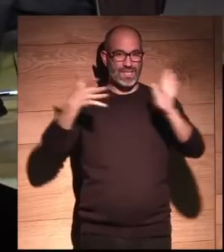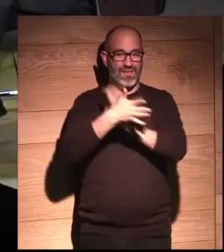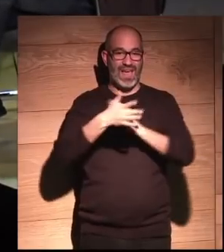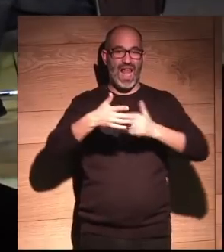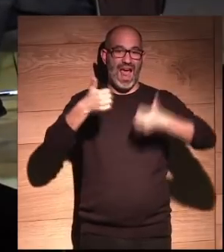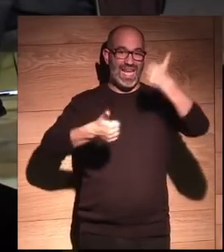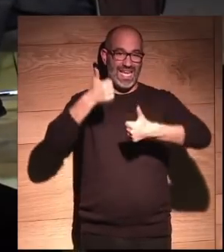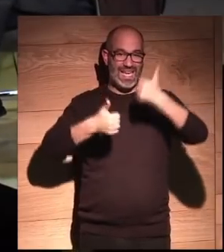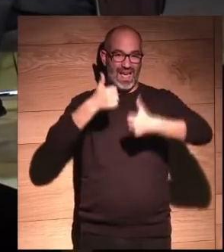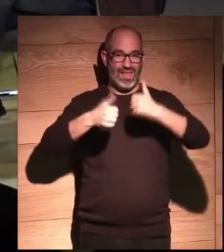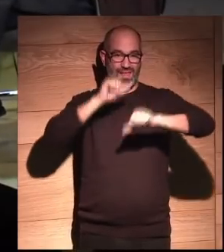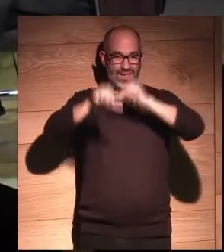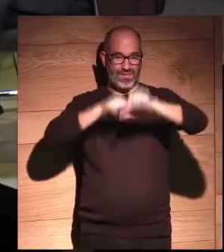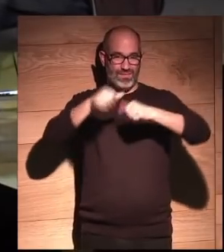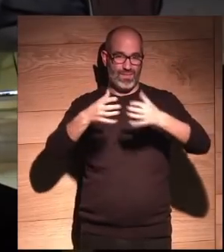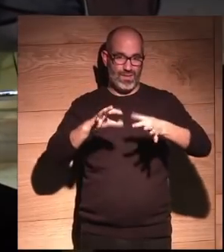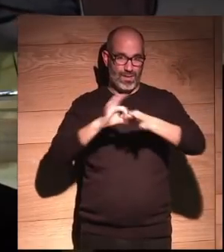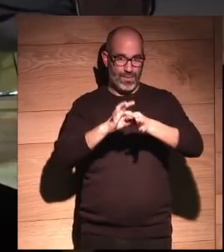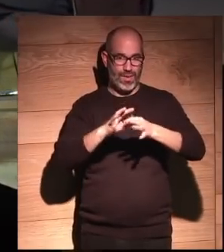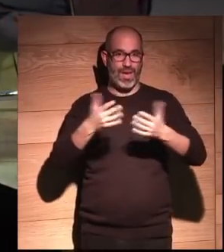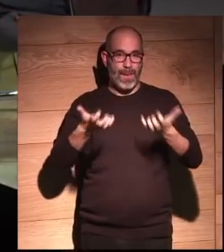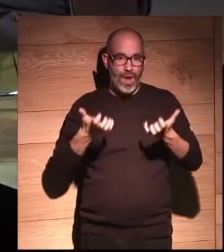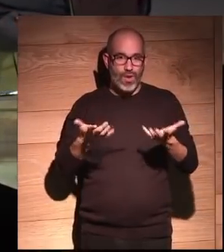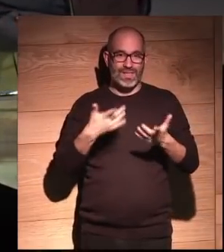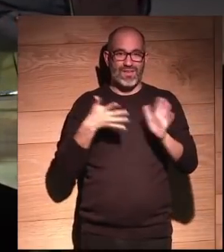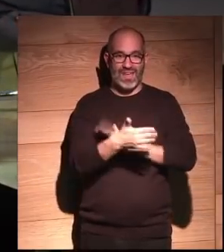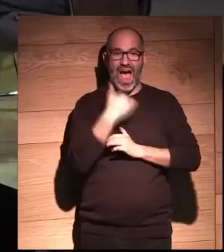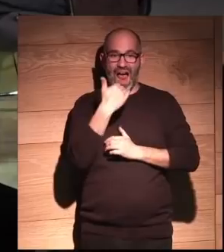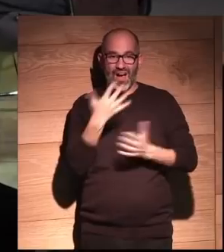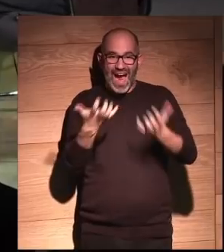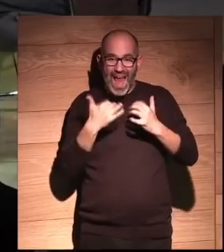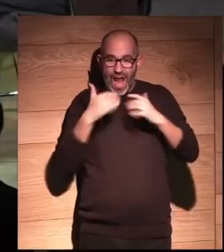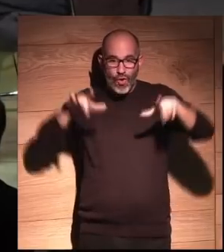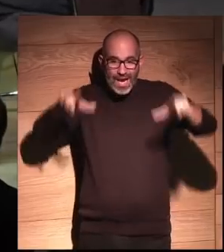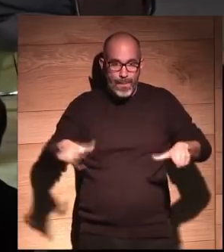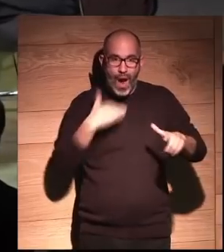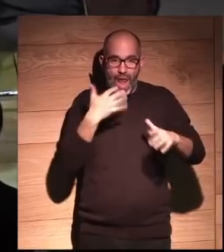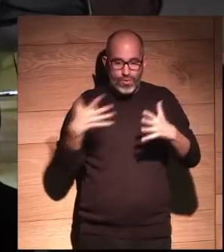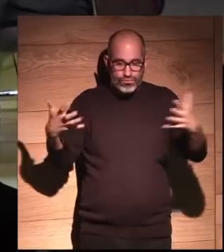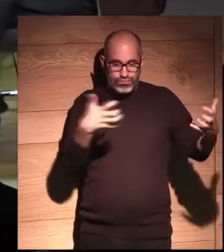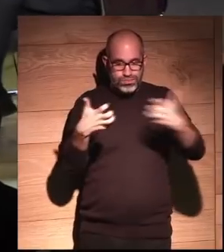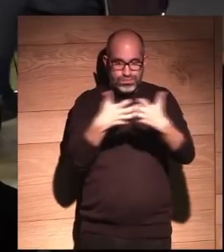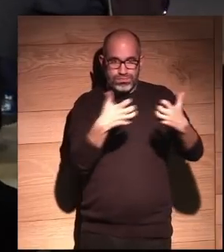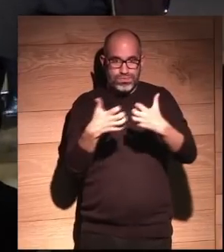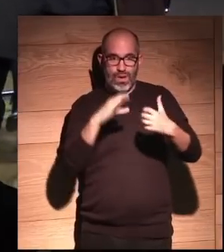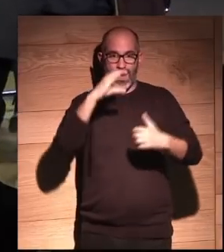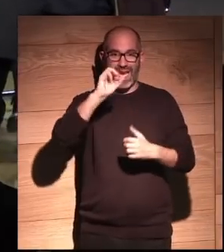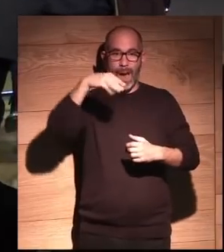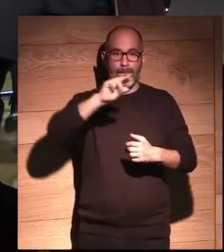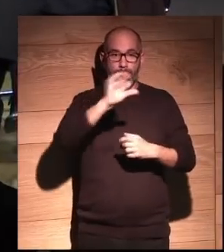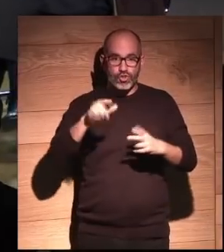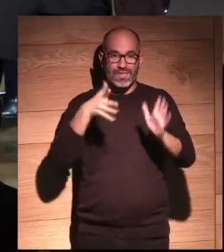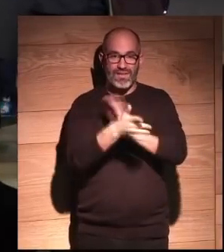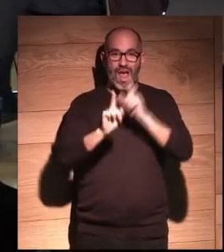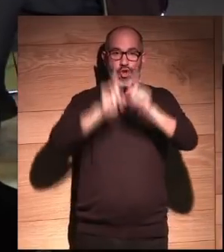campeones. Campeón es el que gana algo en el campo. El campo es el campo de batalla. Campus es campo, da